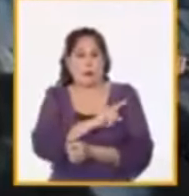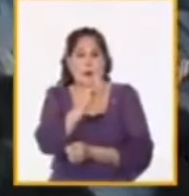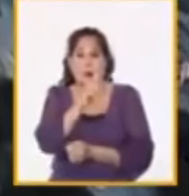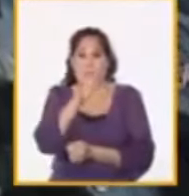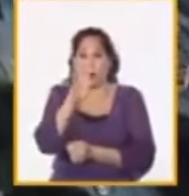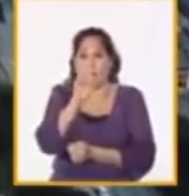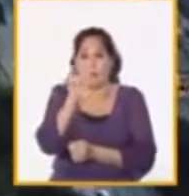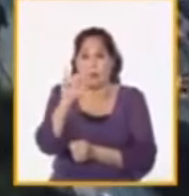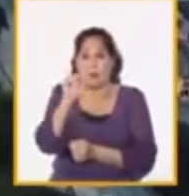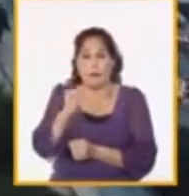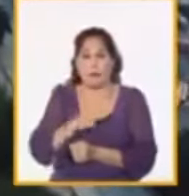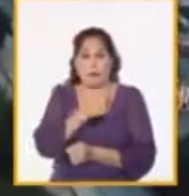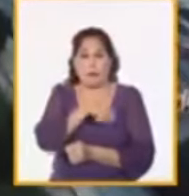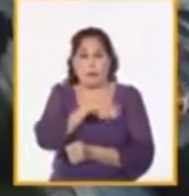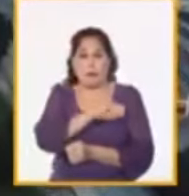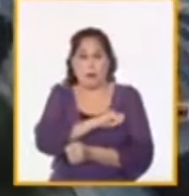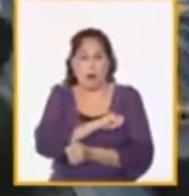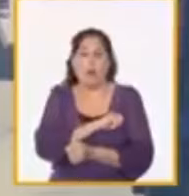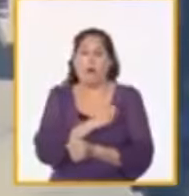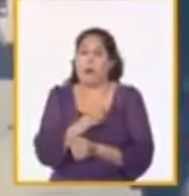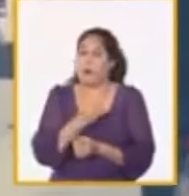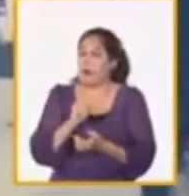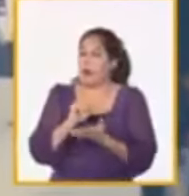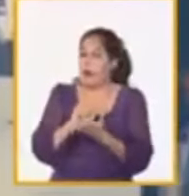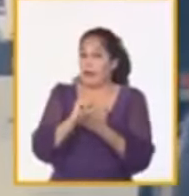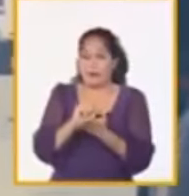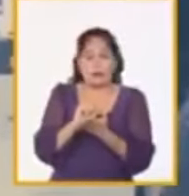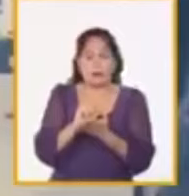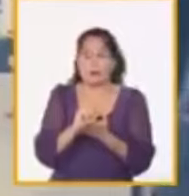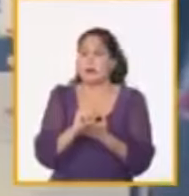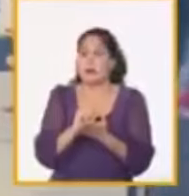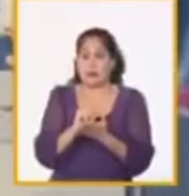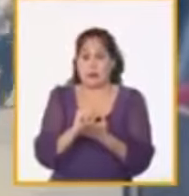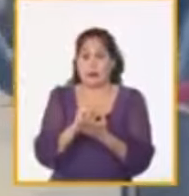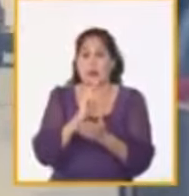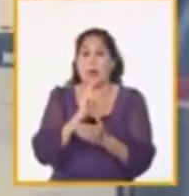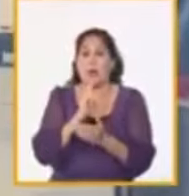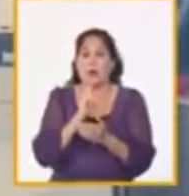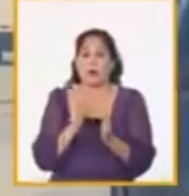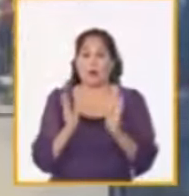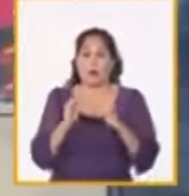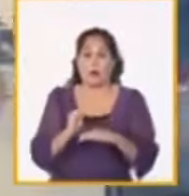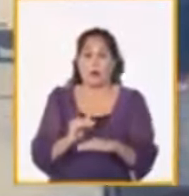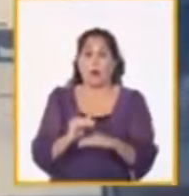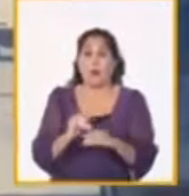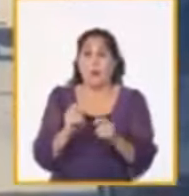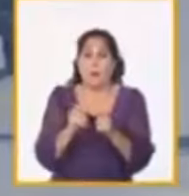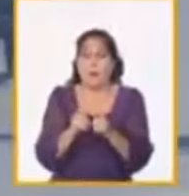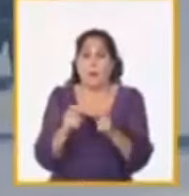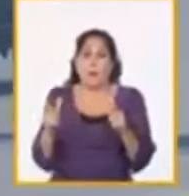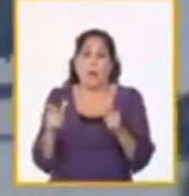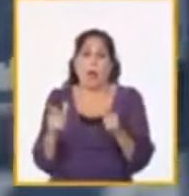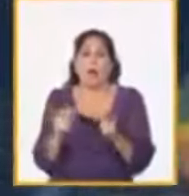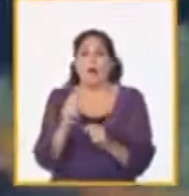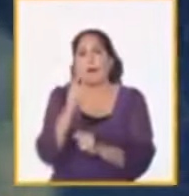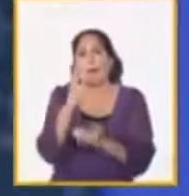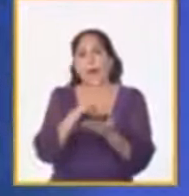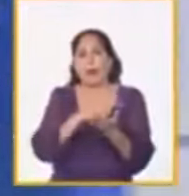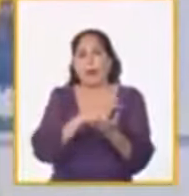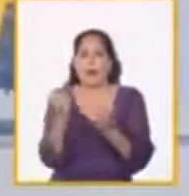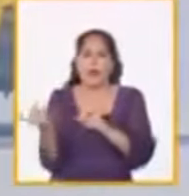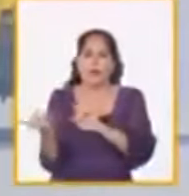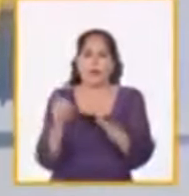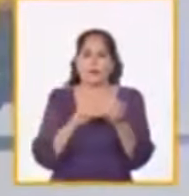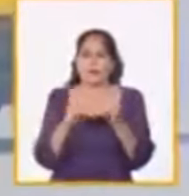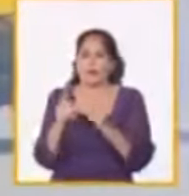mil pobladores se encontraban con el servicio afectado, lo que se corresponde con un aumento del tiempo entre los ciclos de abasto en los